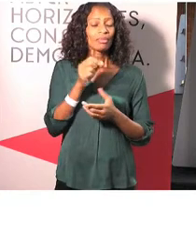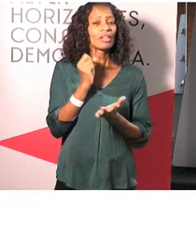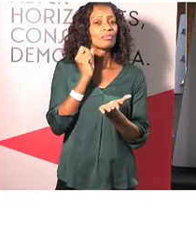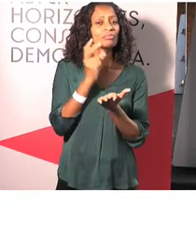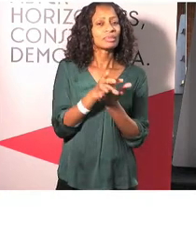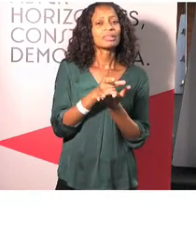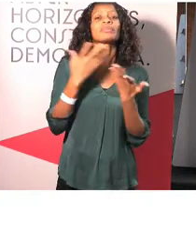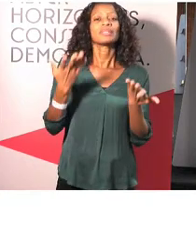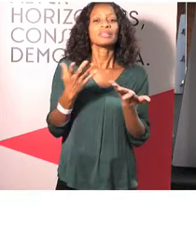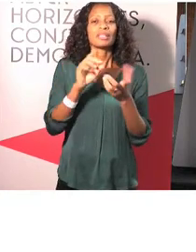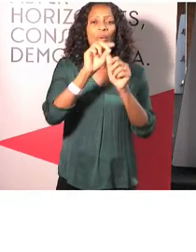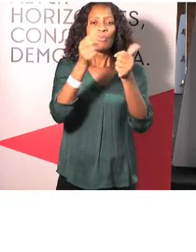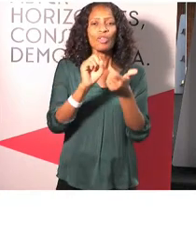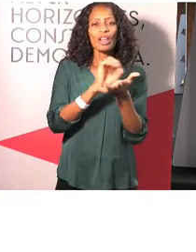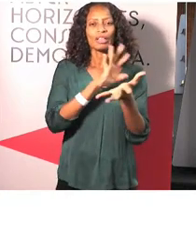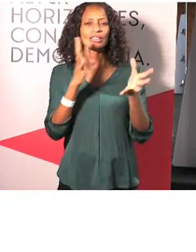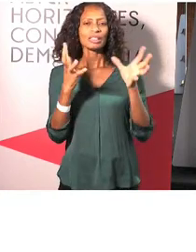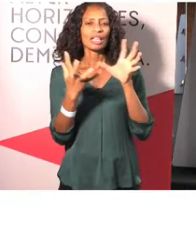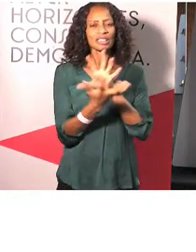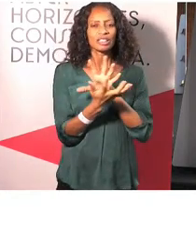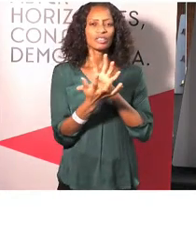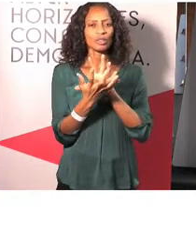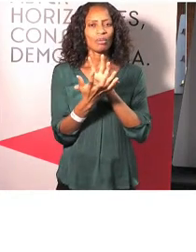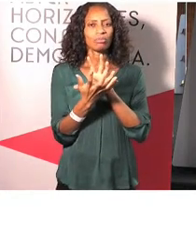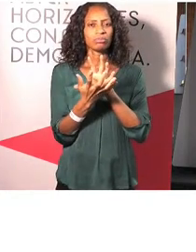economía de plataforma, ayuda a equilibrar